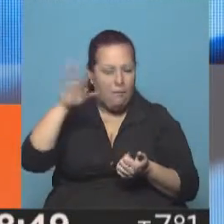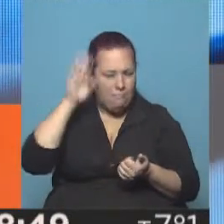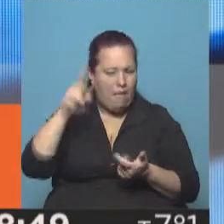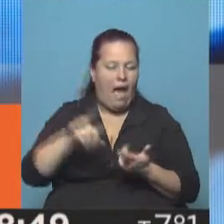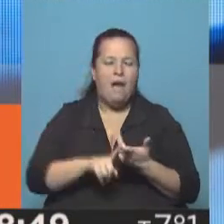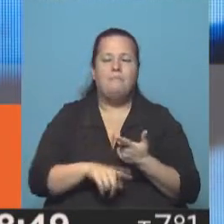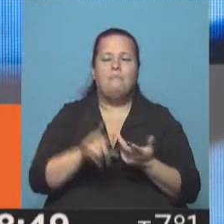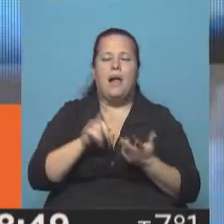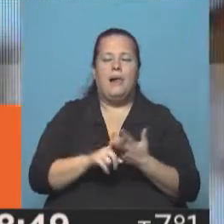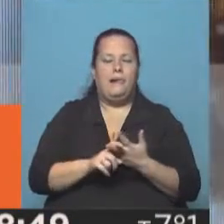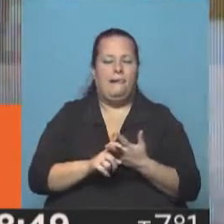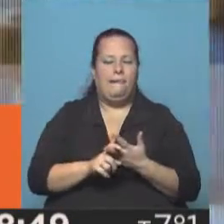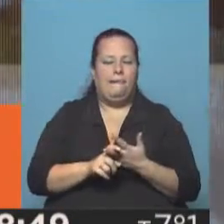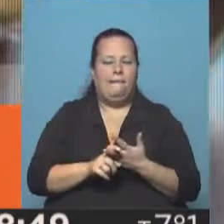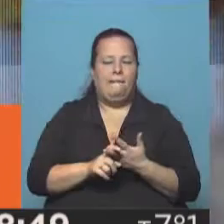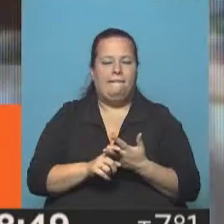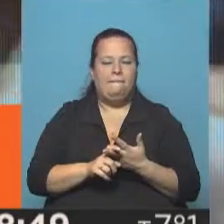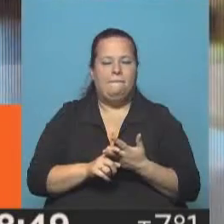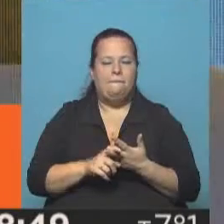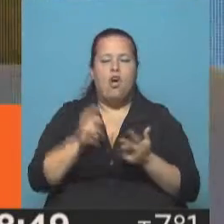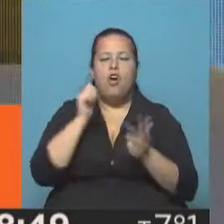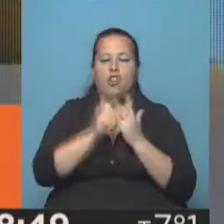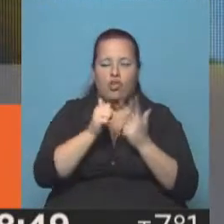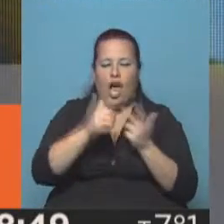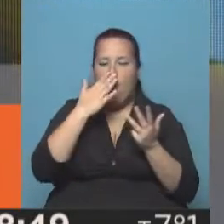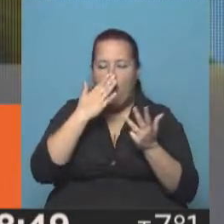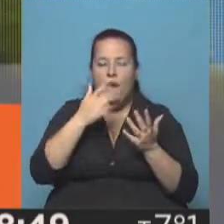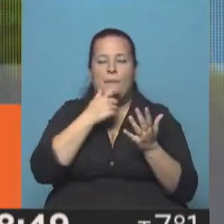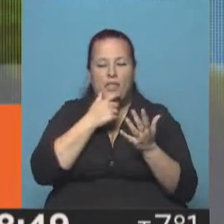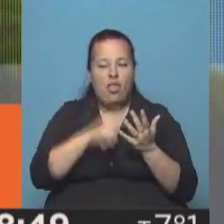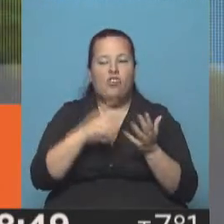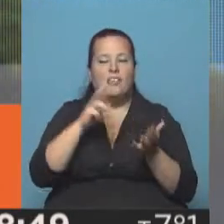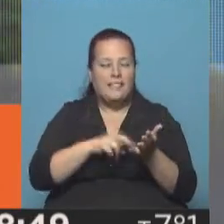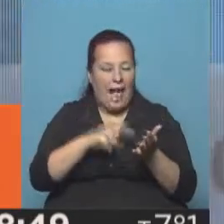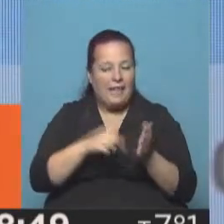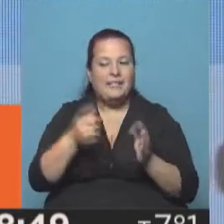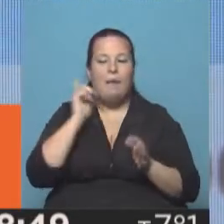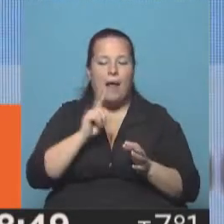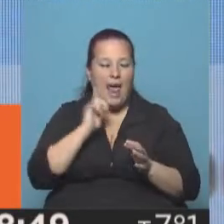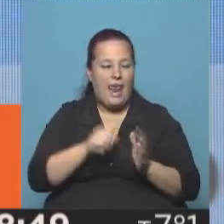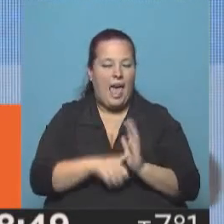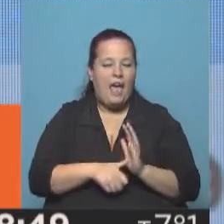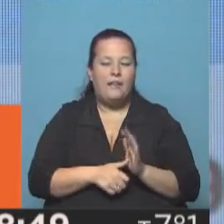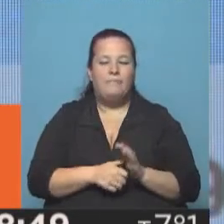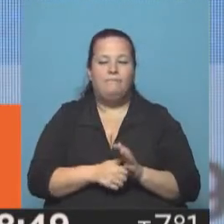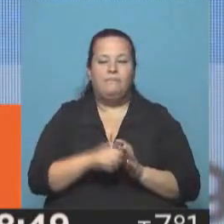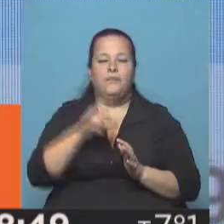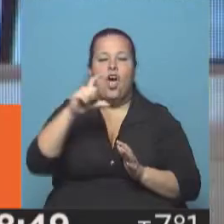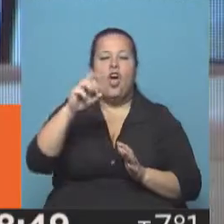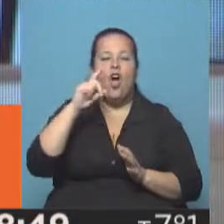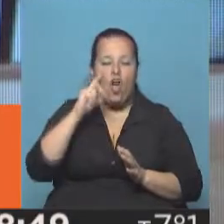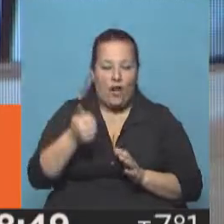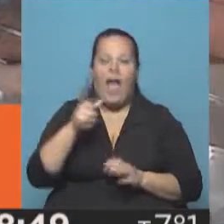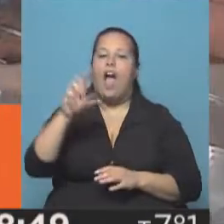pampa en rosario en córdoba mendoza en salta en paraná y son campos y